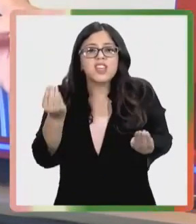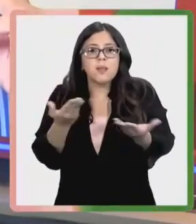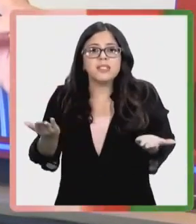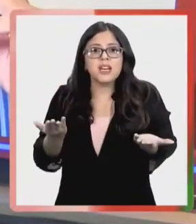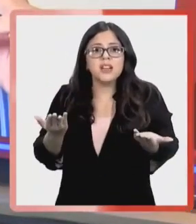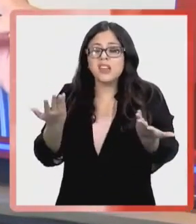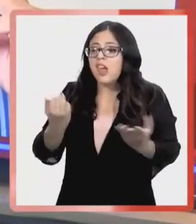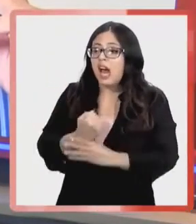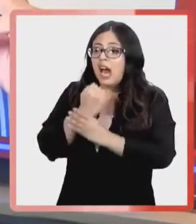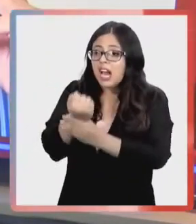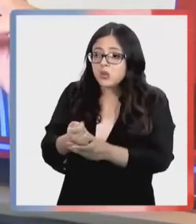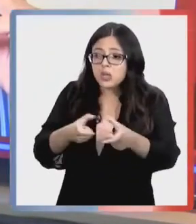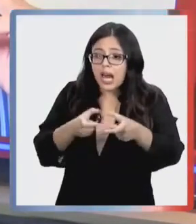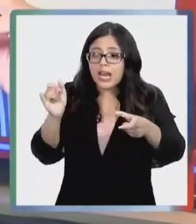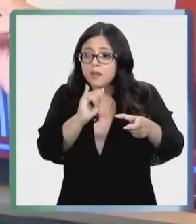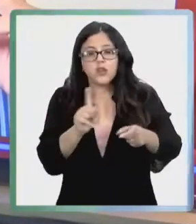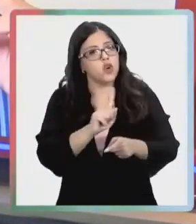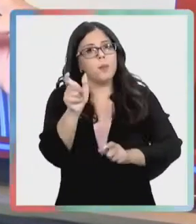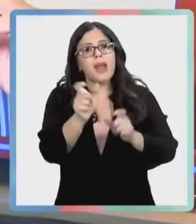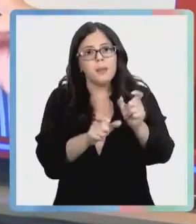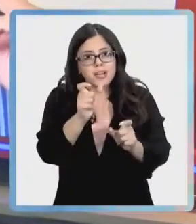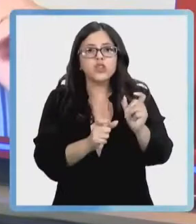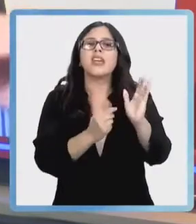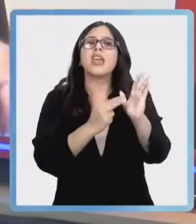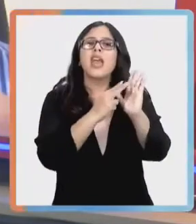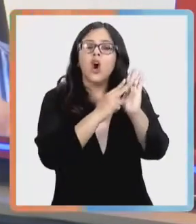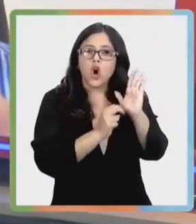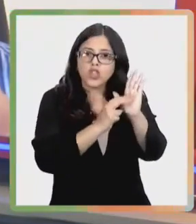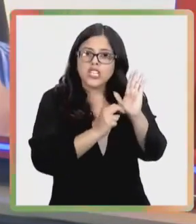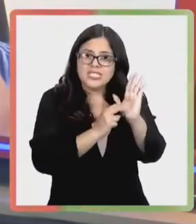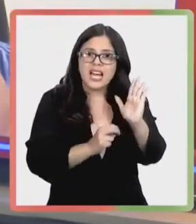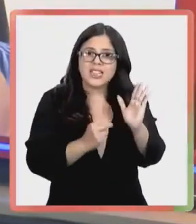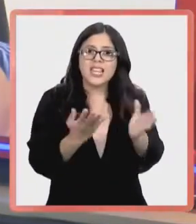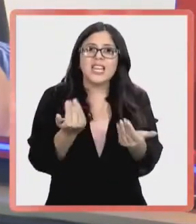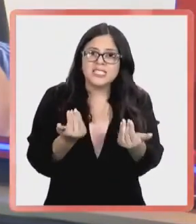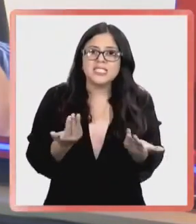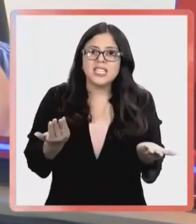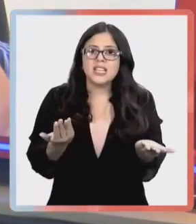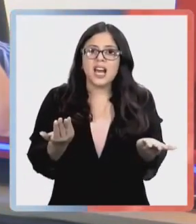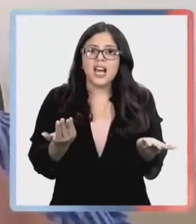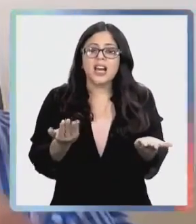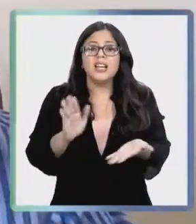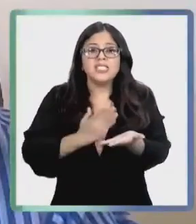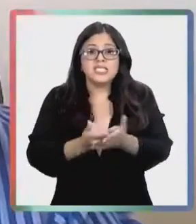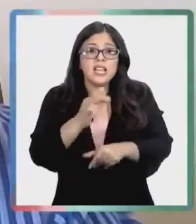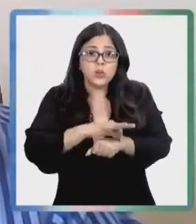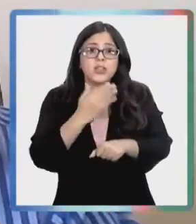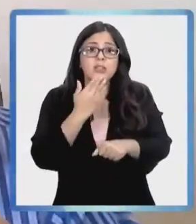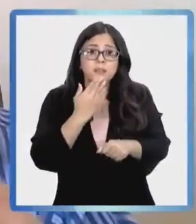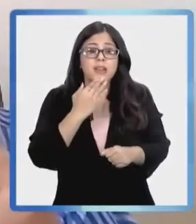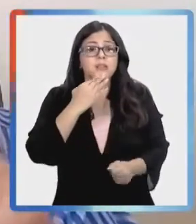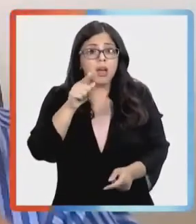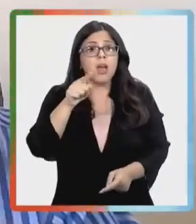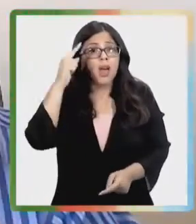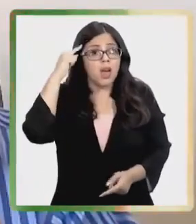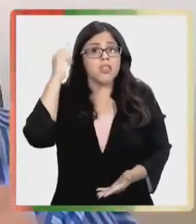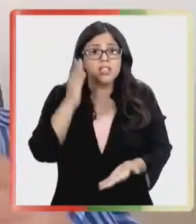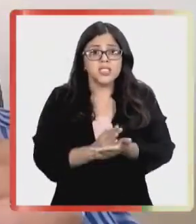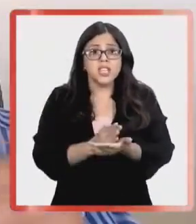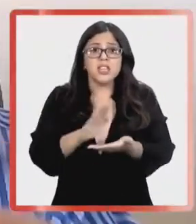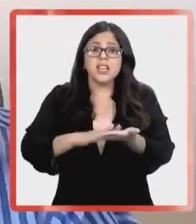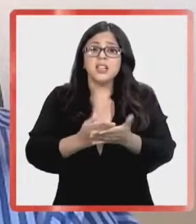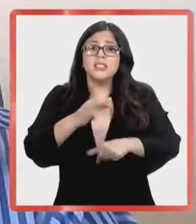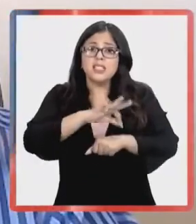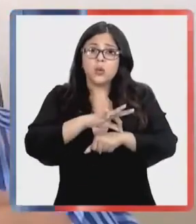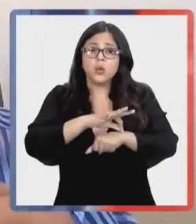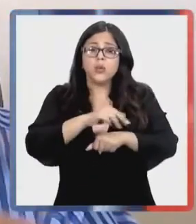rescate de la ISAPRE, va a ser para el cotizante, para el usuario que requiere salud y que opta por la salud privada. Exacto, porque hay gente que hace un